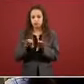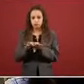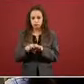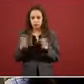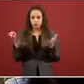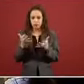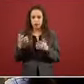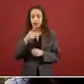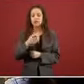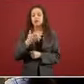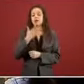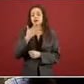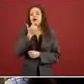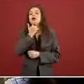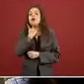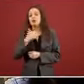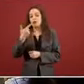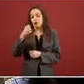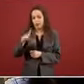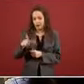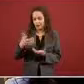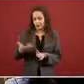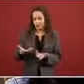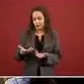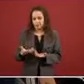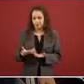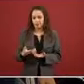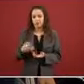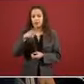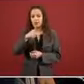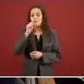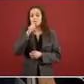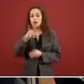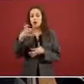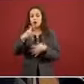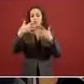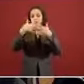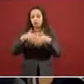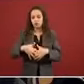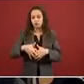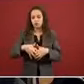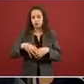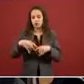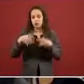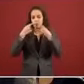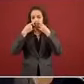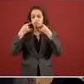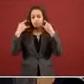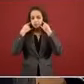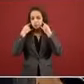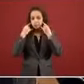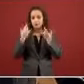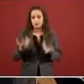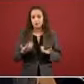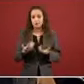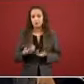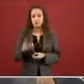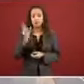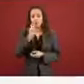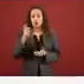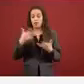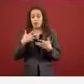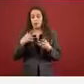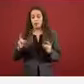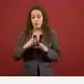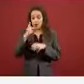alcohol gel y ellos de algún modo también han hecho cubrebocas para ellos mismos. Les hemos dicho que cuando tienen un paciente con